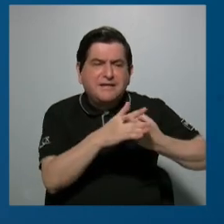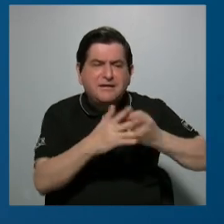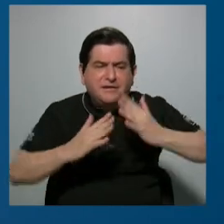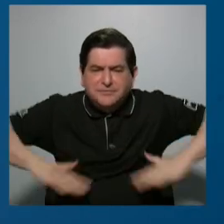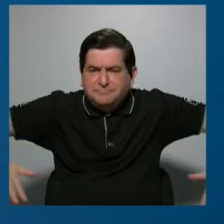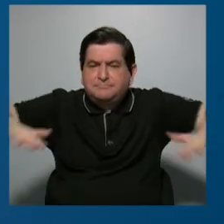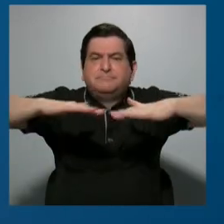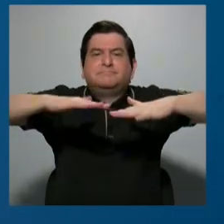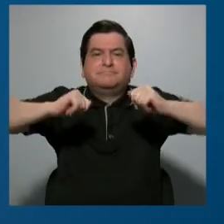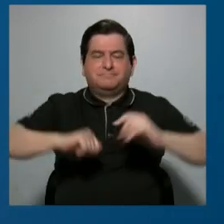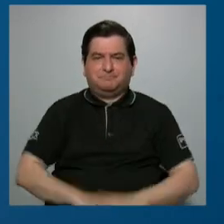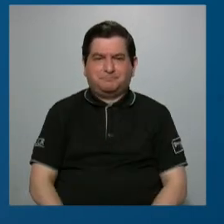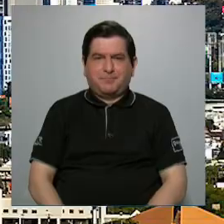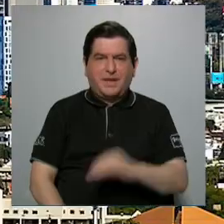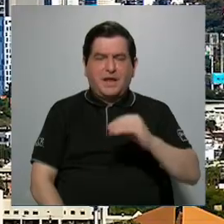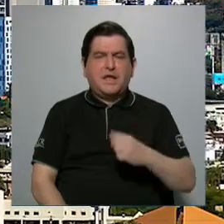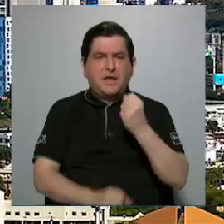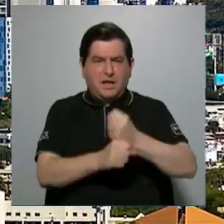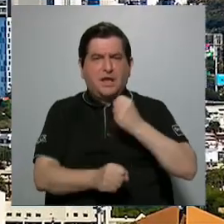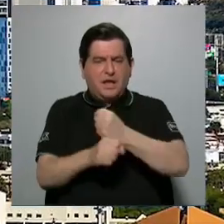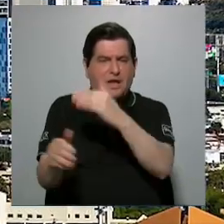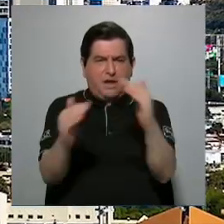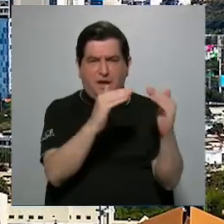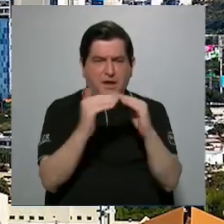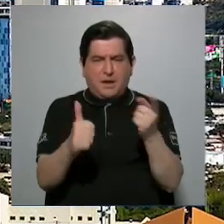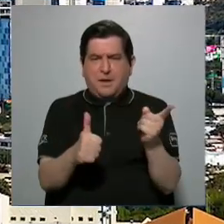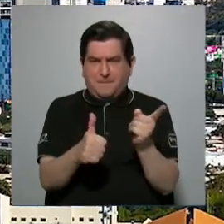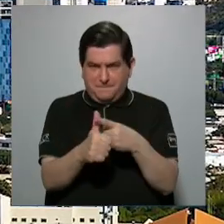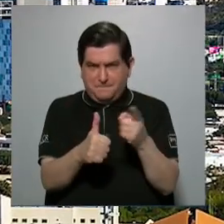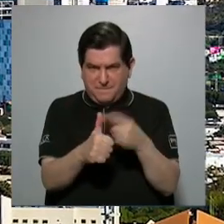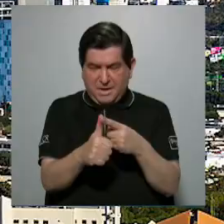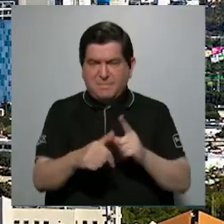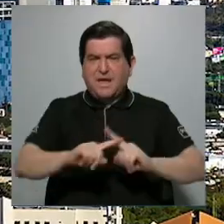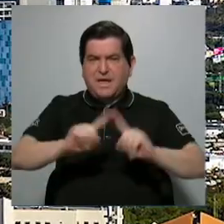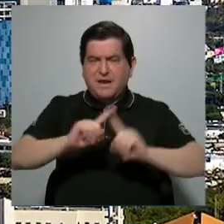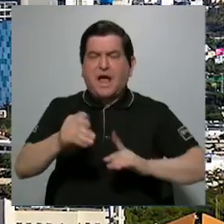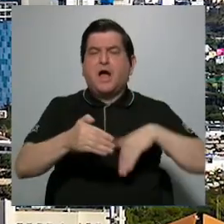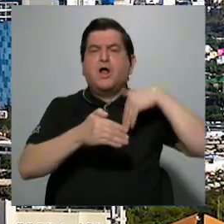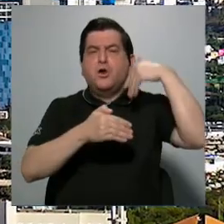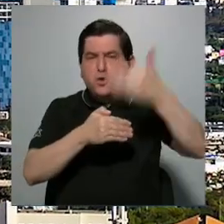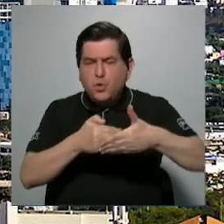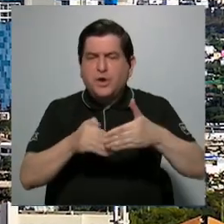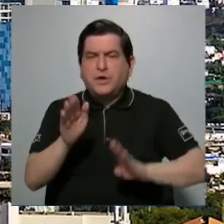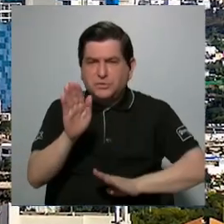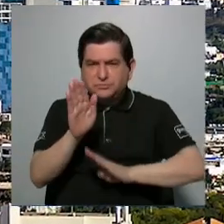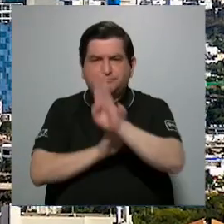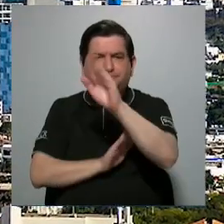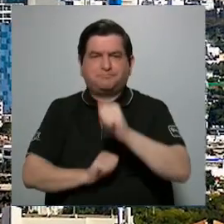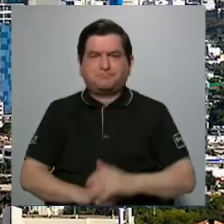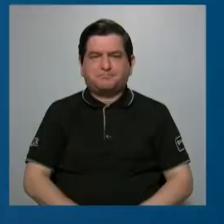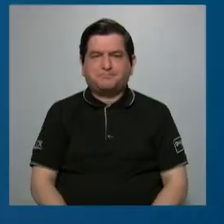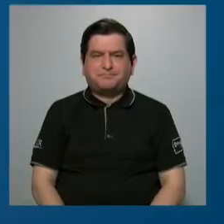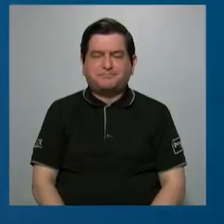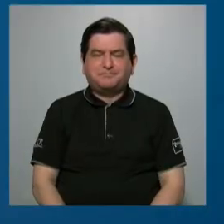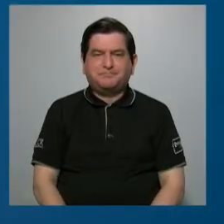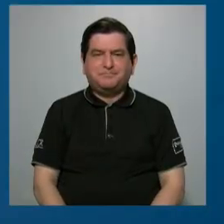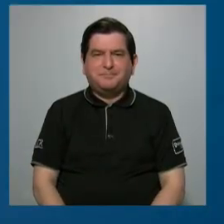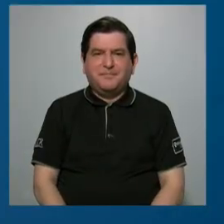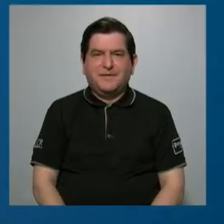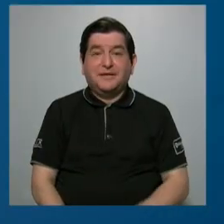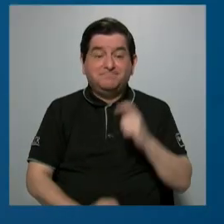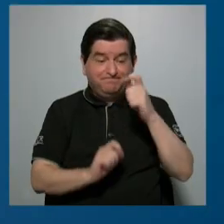¿no? Y su operación urbana, la primera de varias que después desarrollaron,